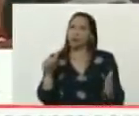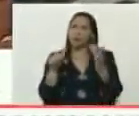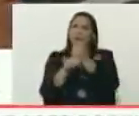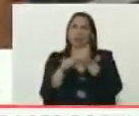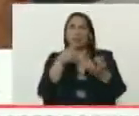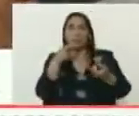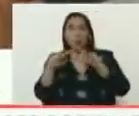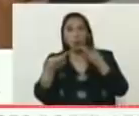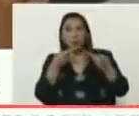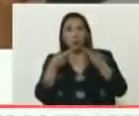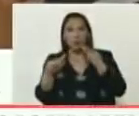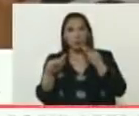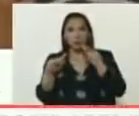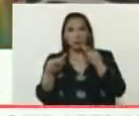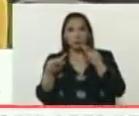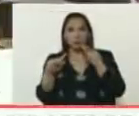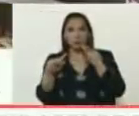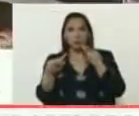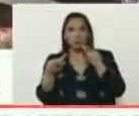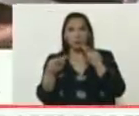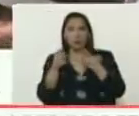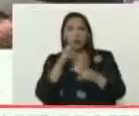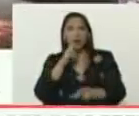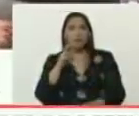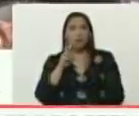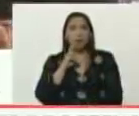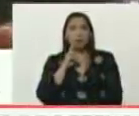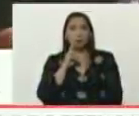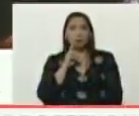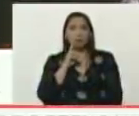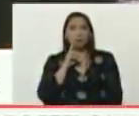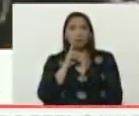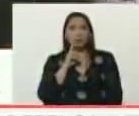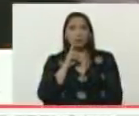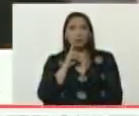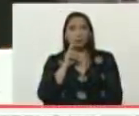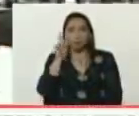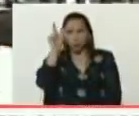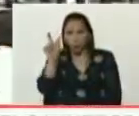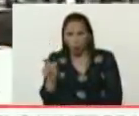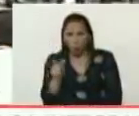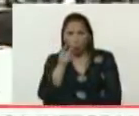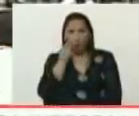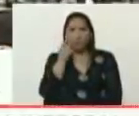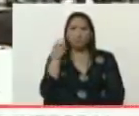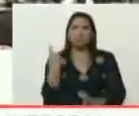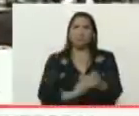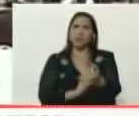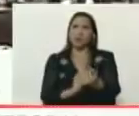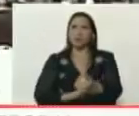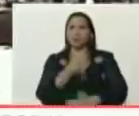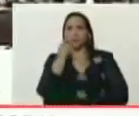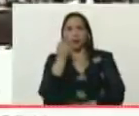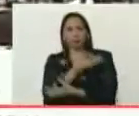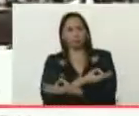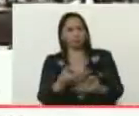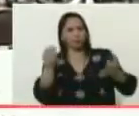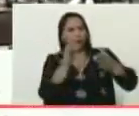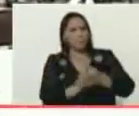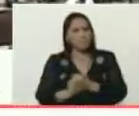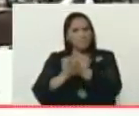político. Evo Morales es un hermano y un extraordinario